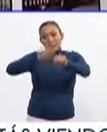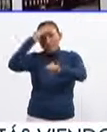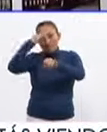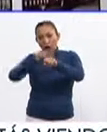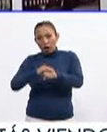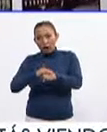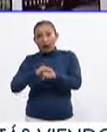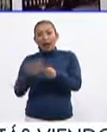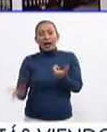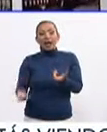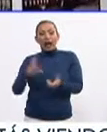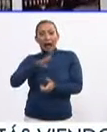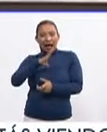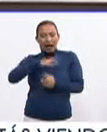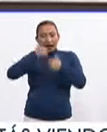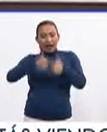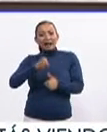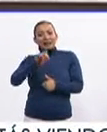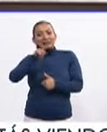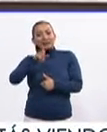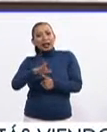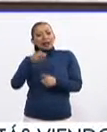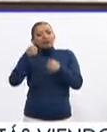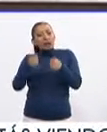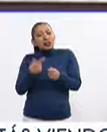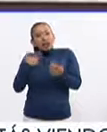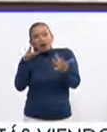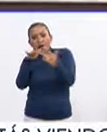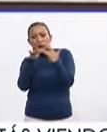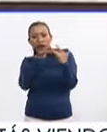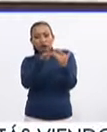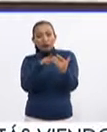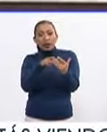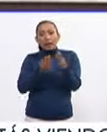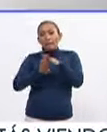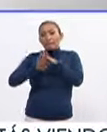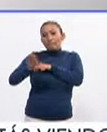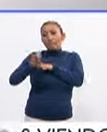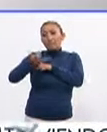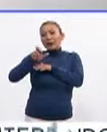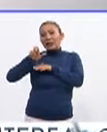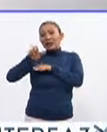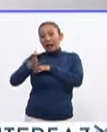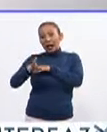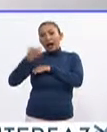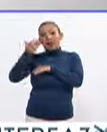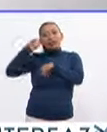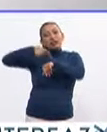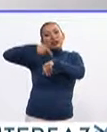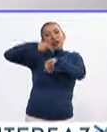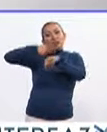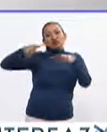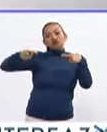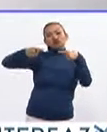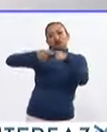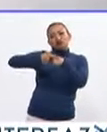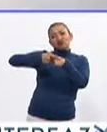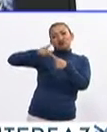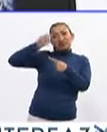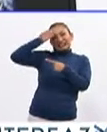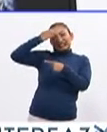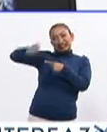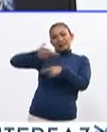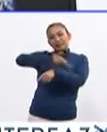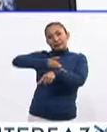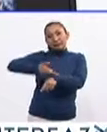memoria; existir, afirmaciones y contactos; y, por último, migrar, tiempos cruzados